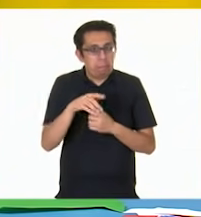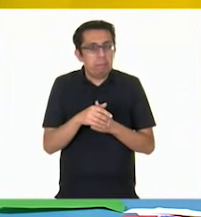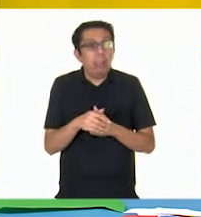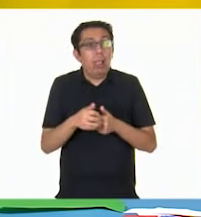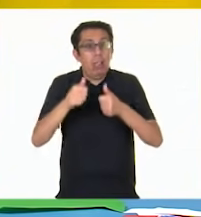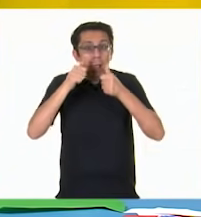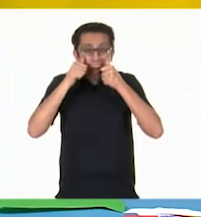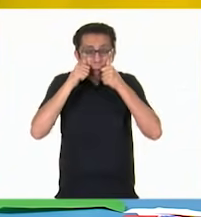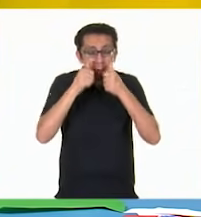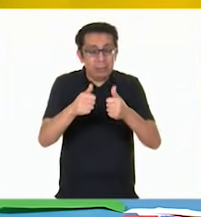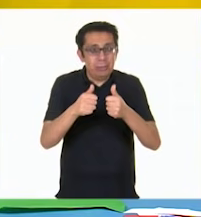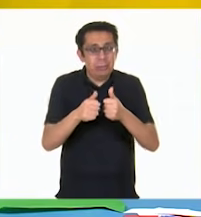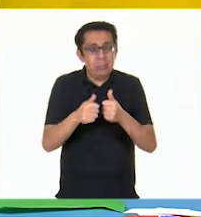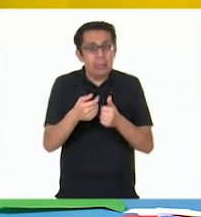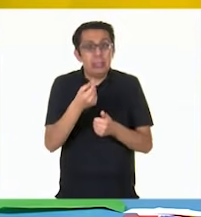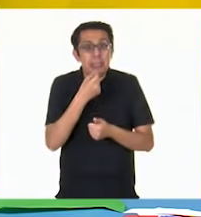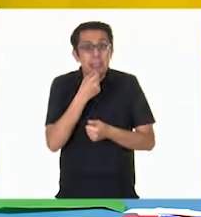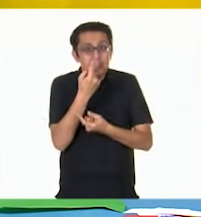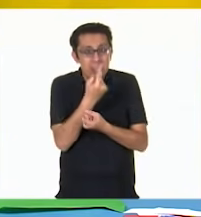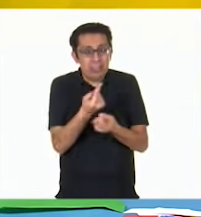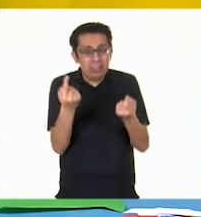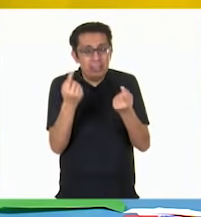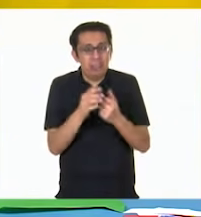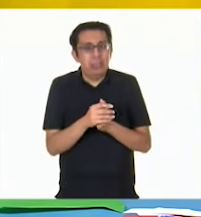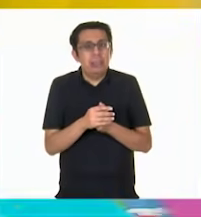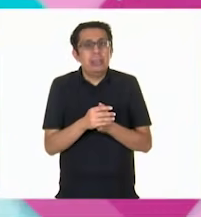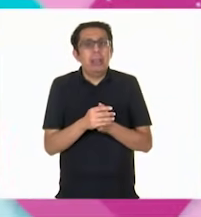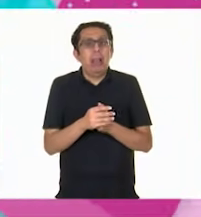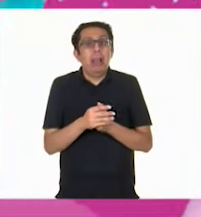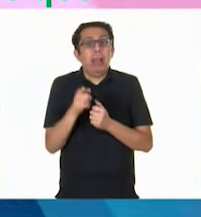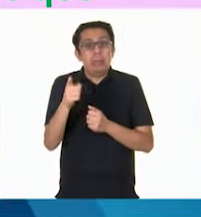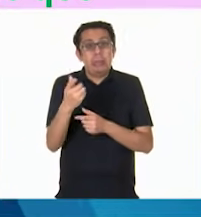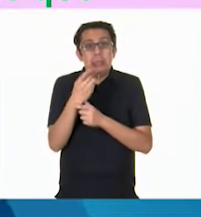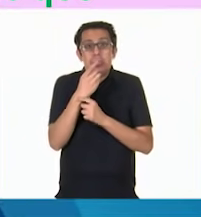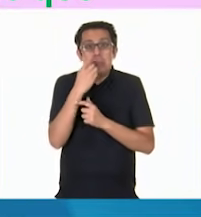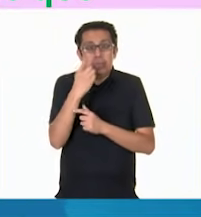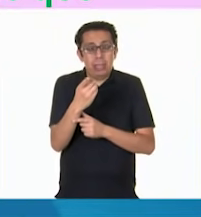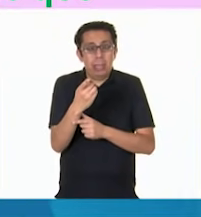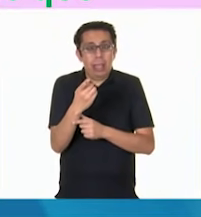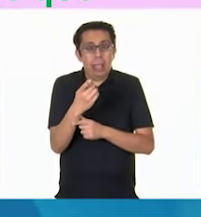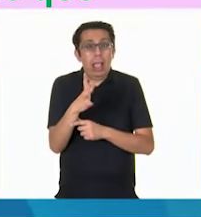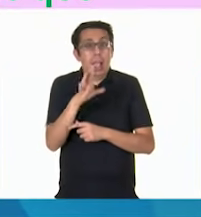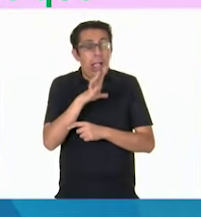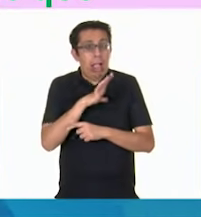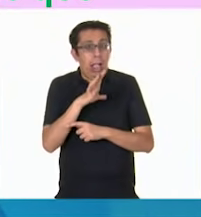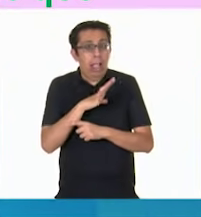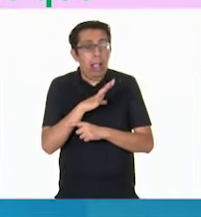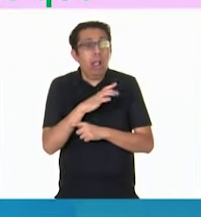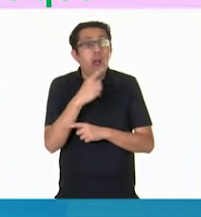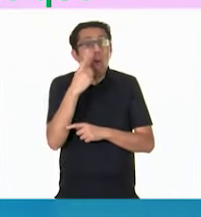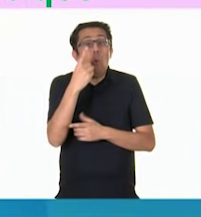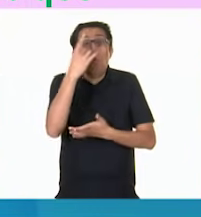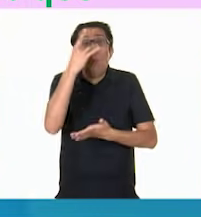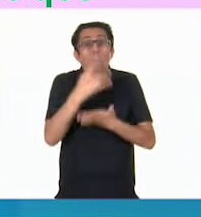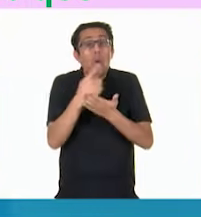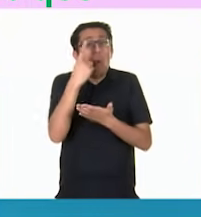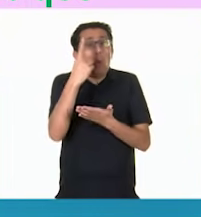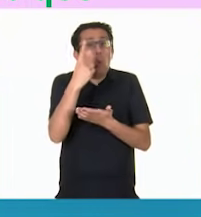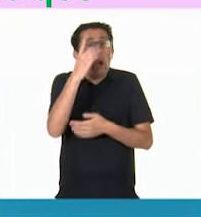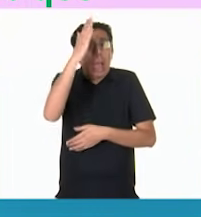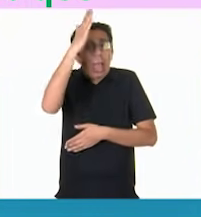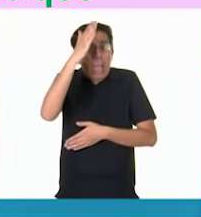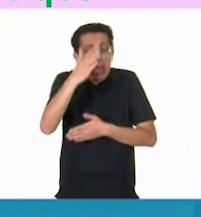atención, niñas y niños. Dice, tiene exactamente un eje de simetría,